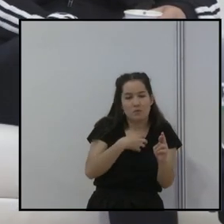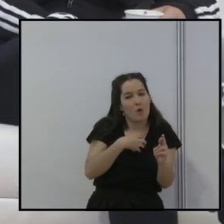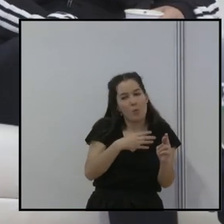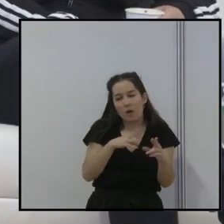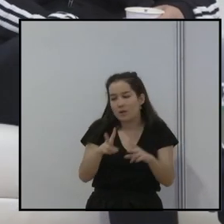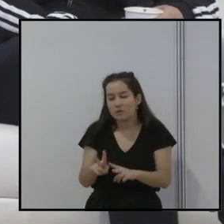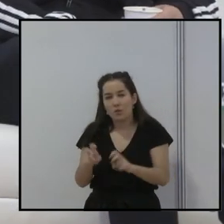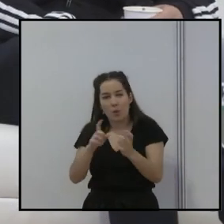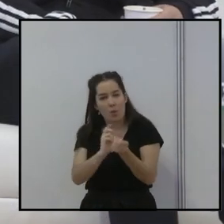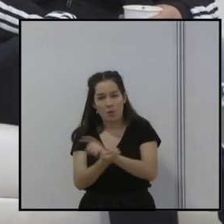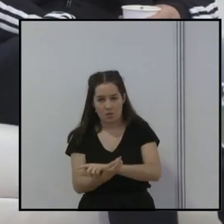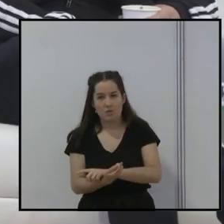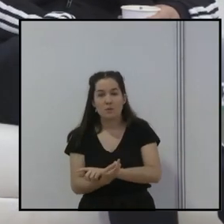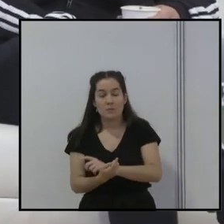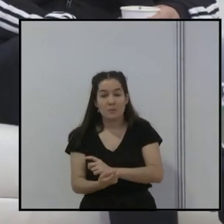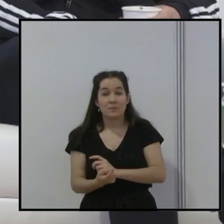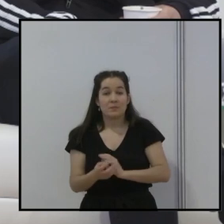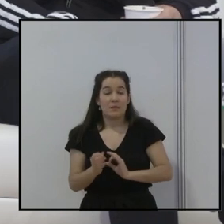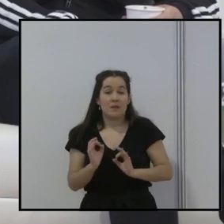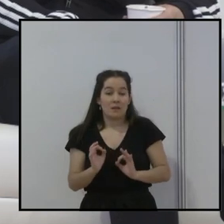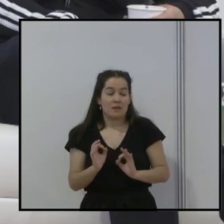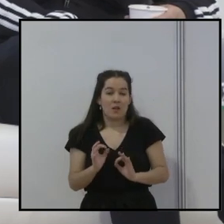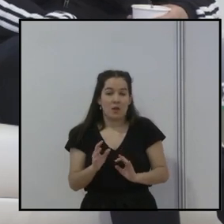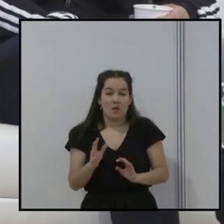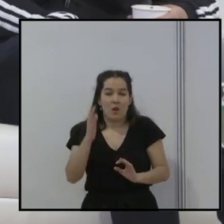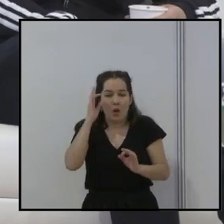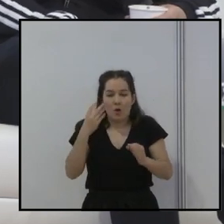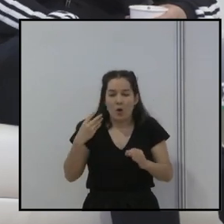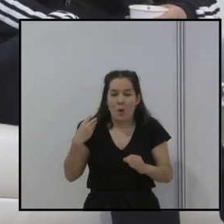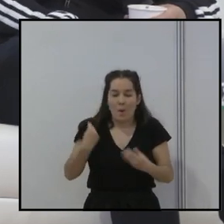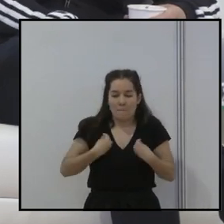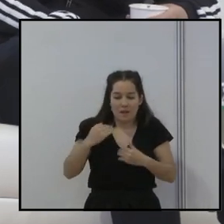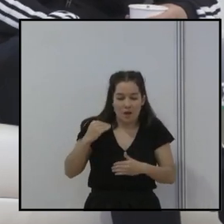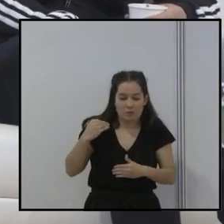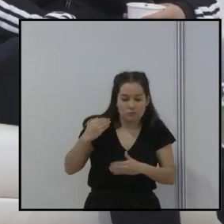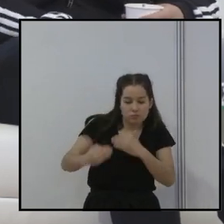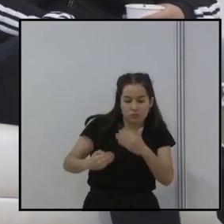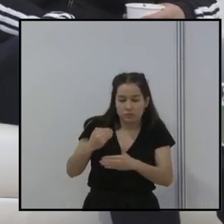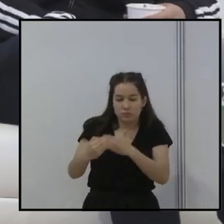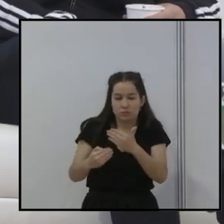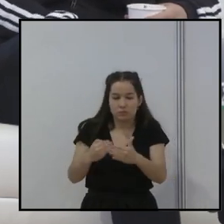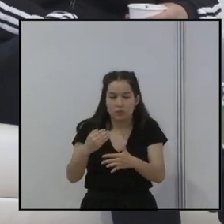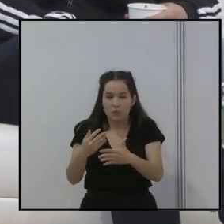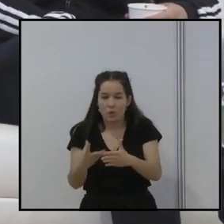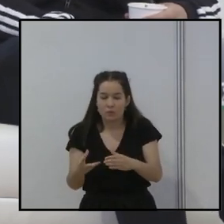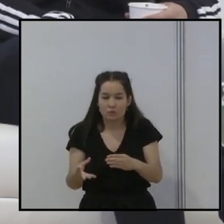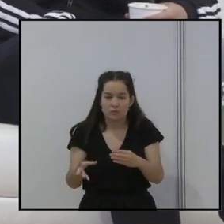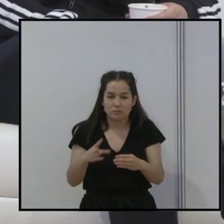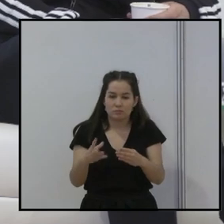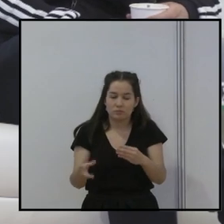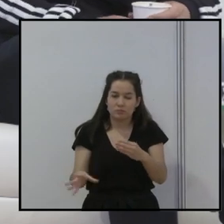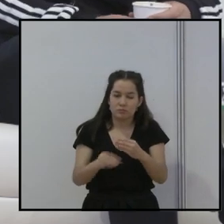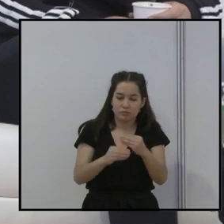es. Evidentemente, durante la vida tú vas incluyendo balas en el cargadón de que eso suceda, es decir... Pues si consumes drogas o tomas